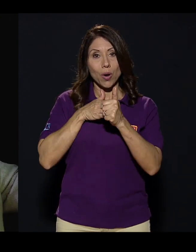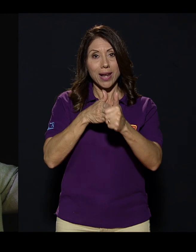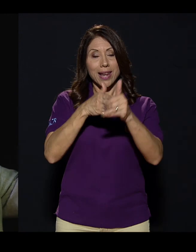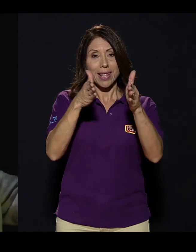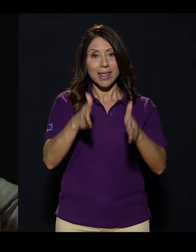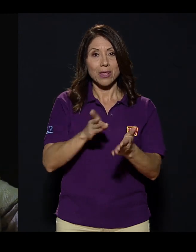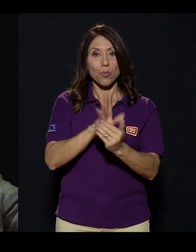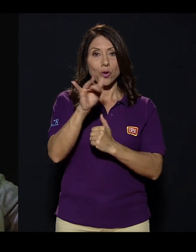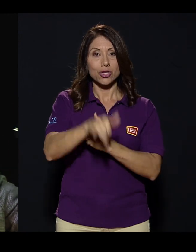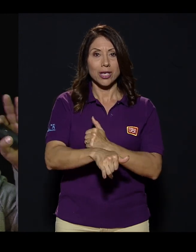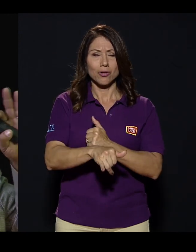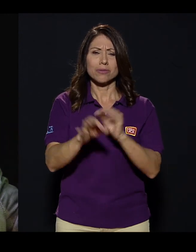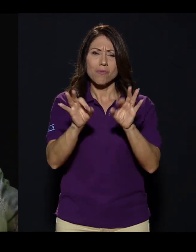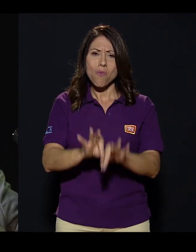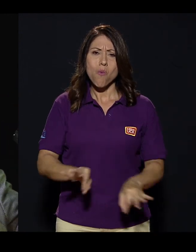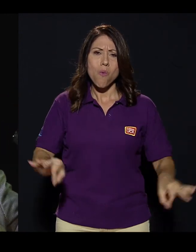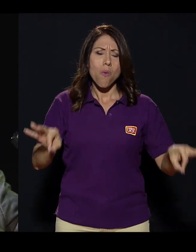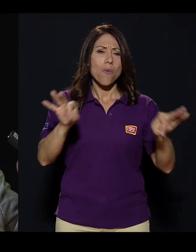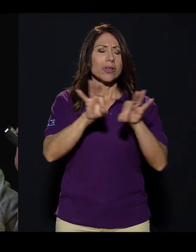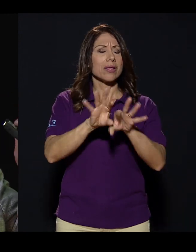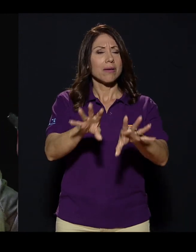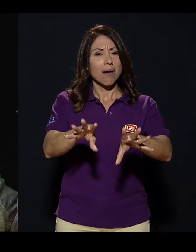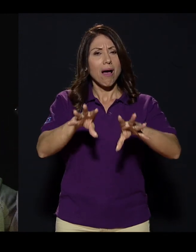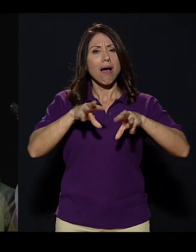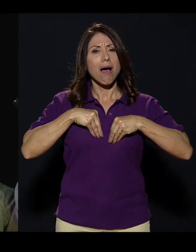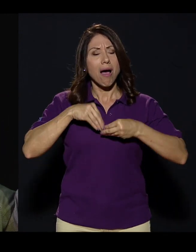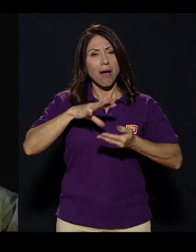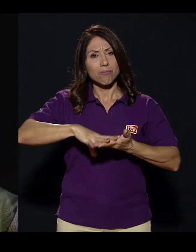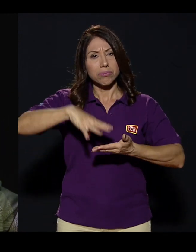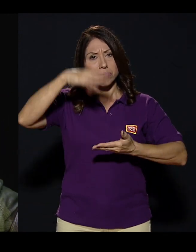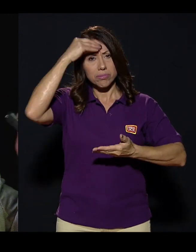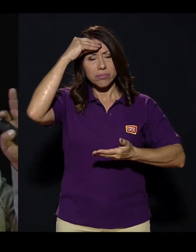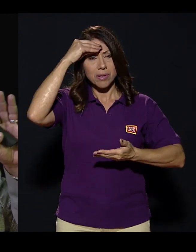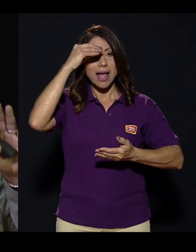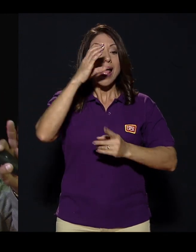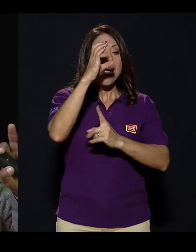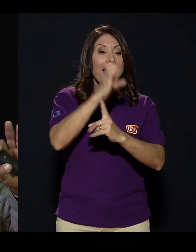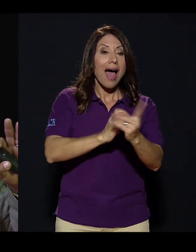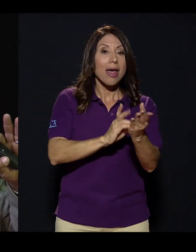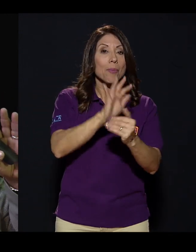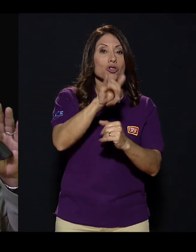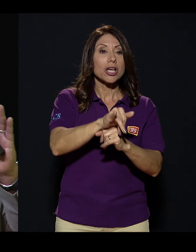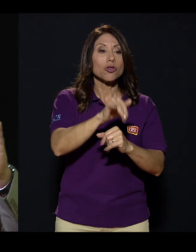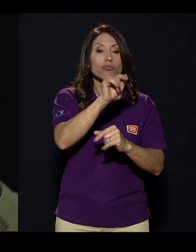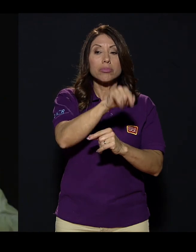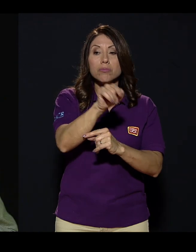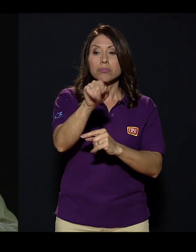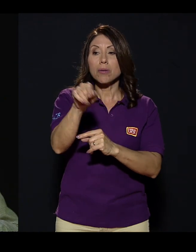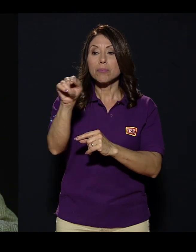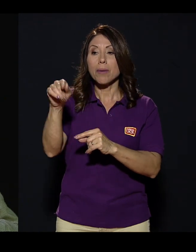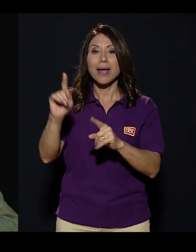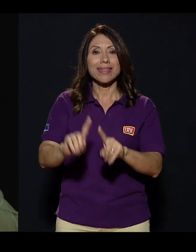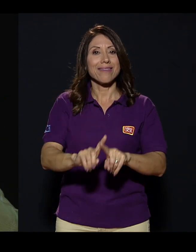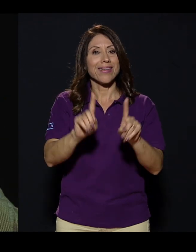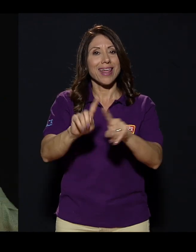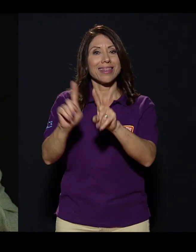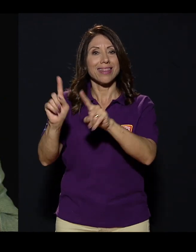digo, las etapas siempre son las mismas, los elementos son los mismos, pero el objetivo secundario,